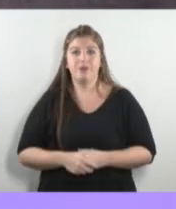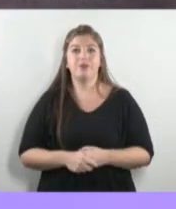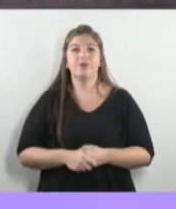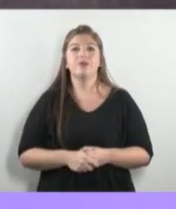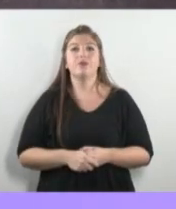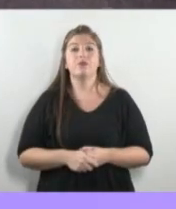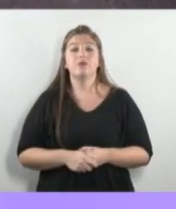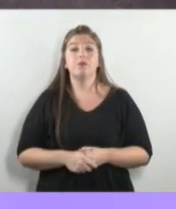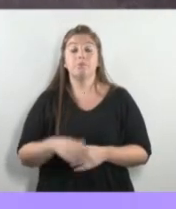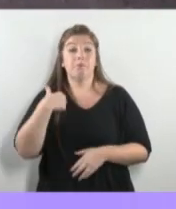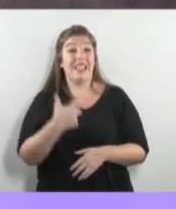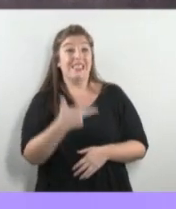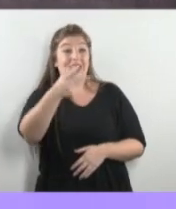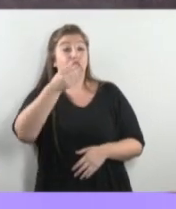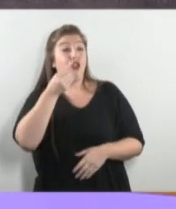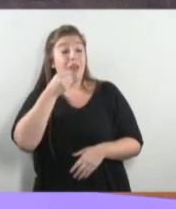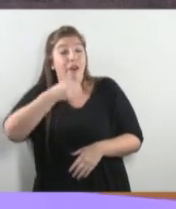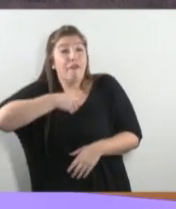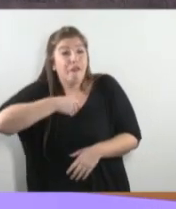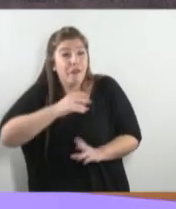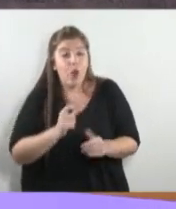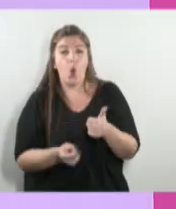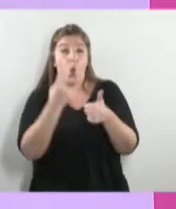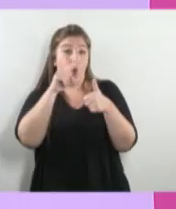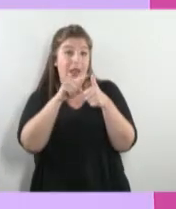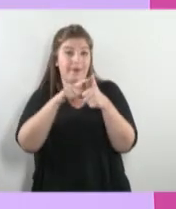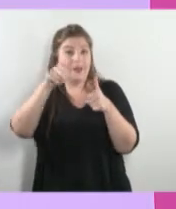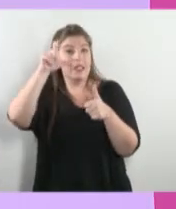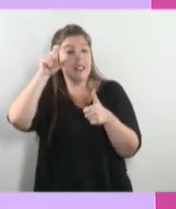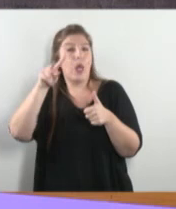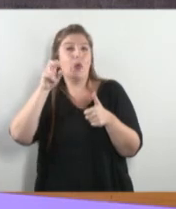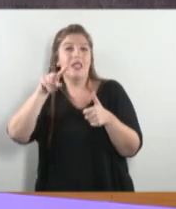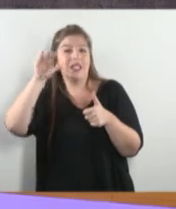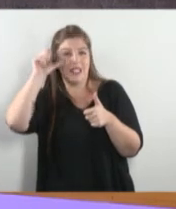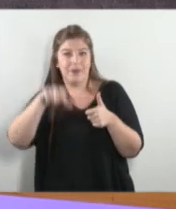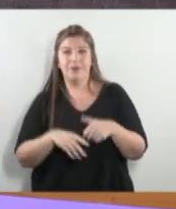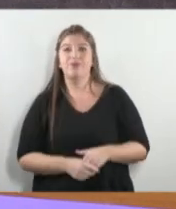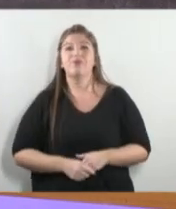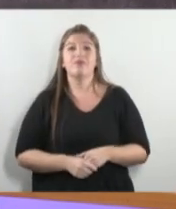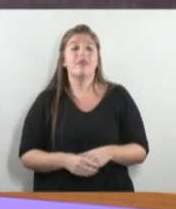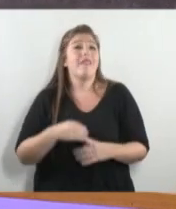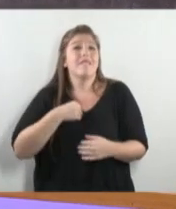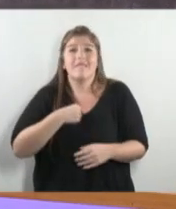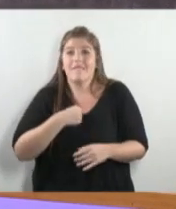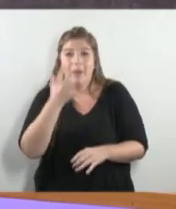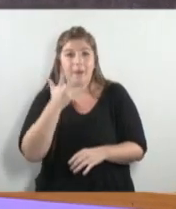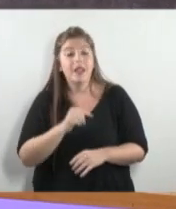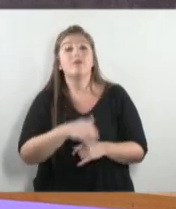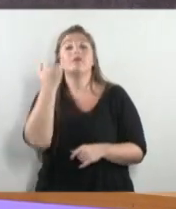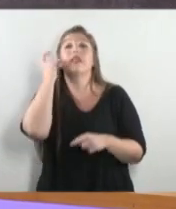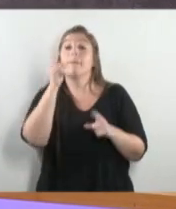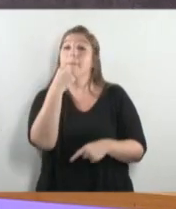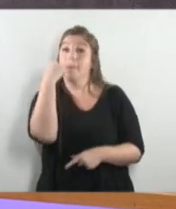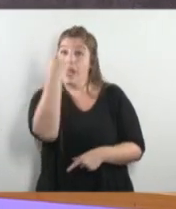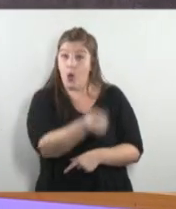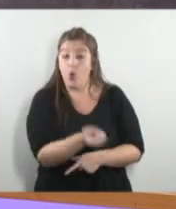En mis tres comidas favoritas, una es el ceviche. Mira. Amo el ceviche. Y te pregunto,